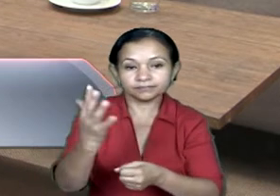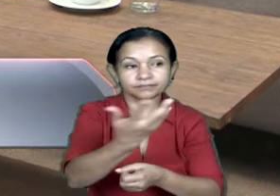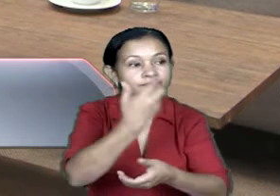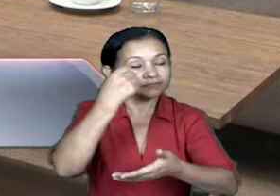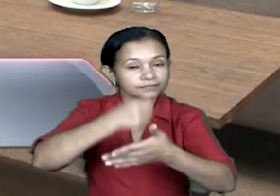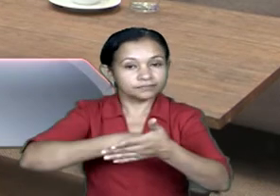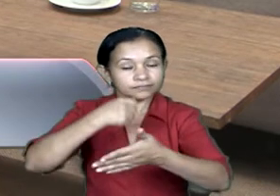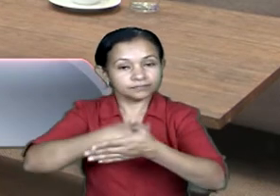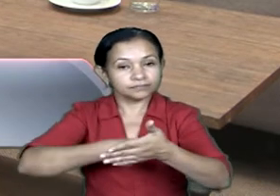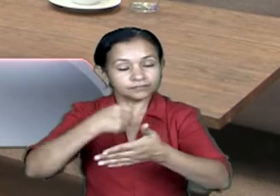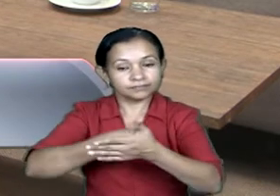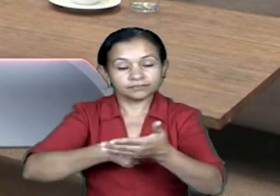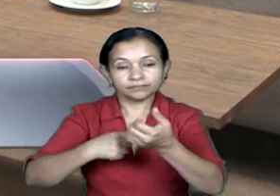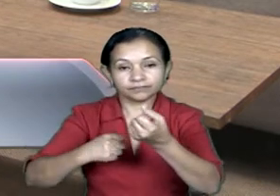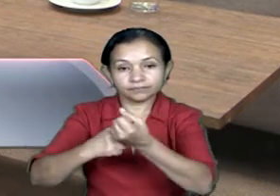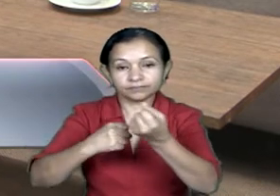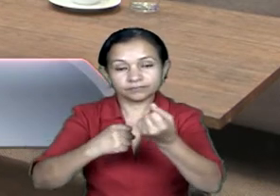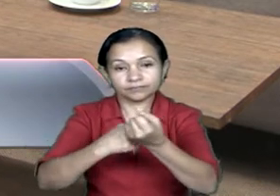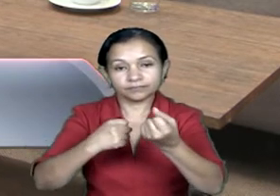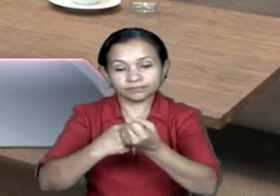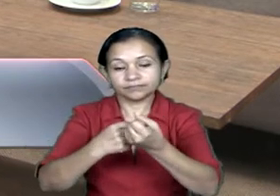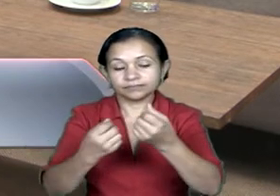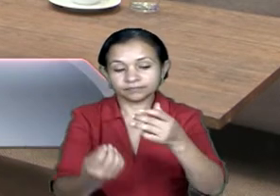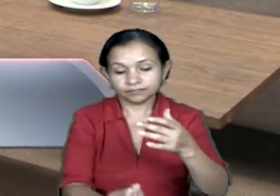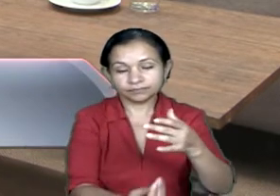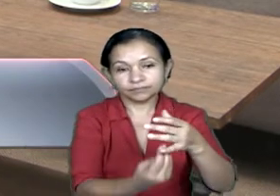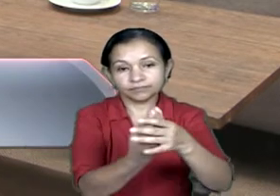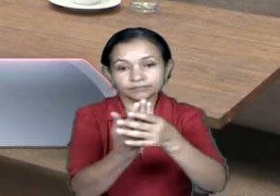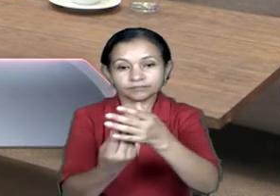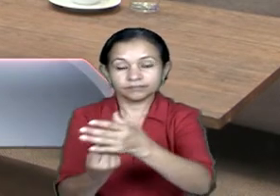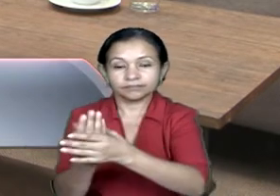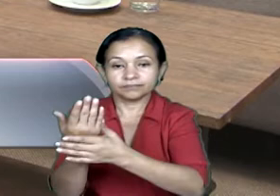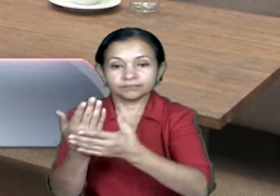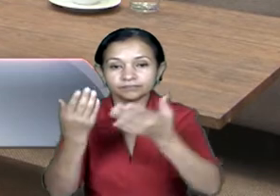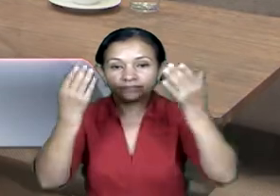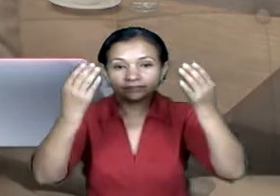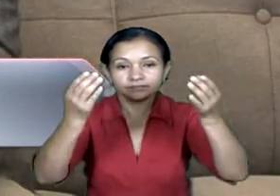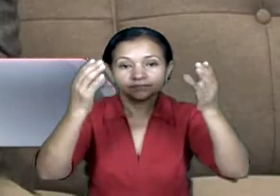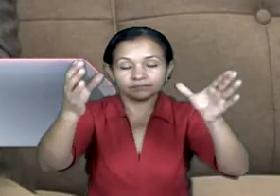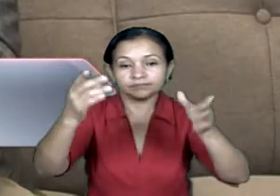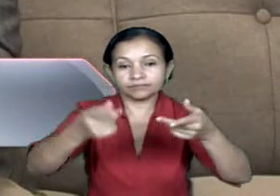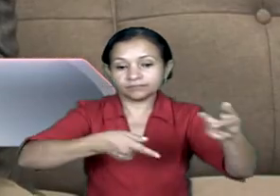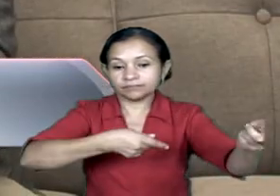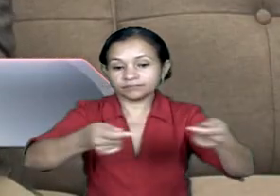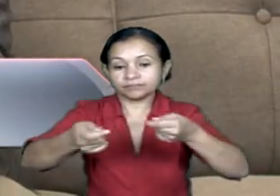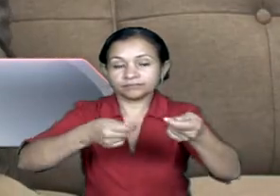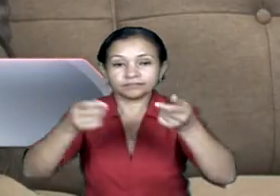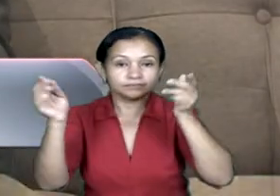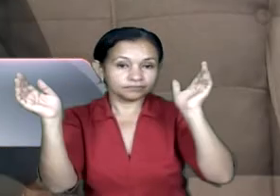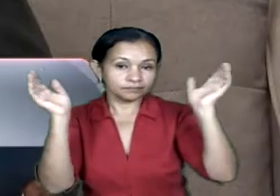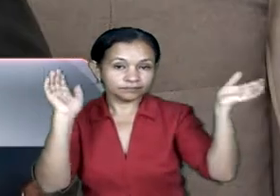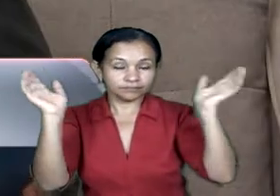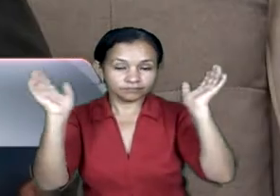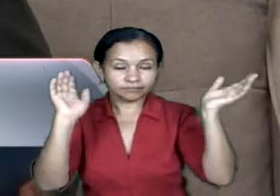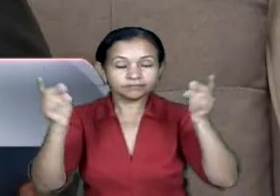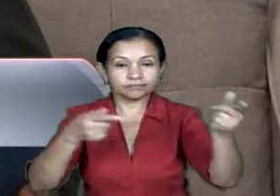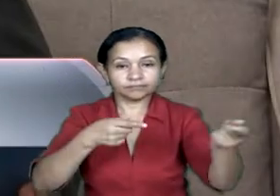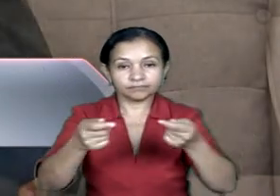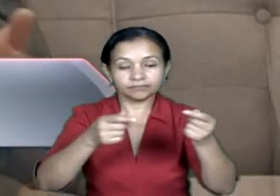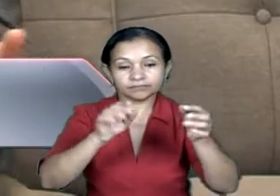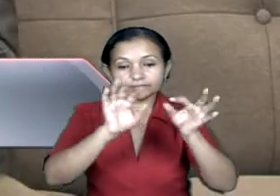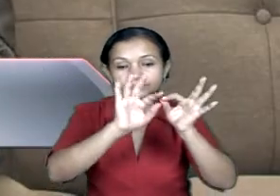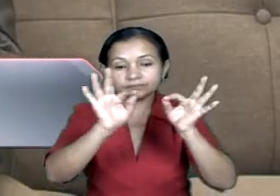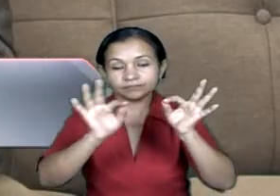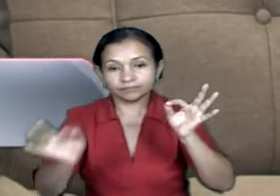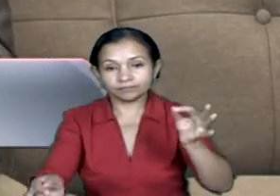para apoyar a los pequeños productores, llevar sus productos a vender al mercado. Para comercializarlo. Sí, a través de ferias,